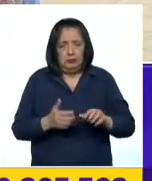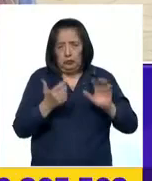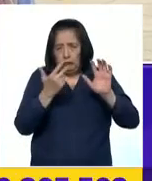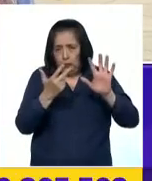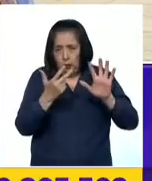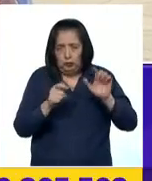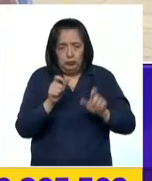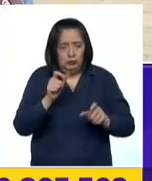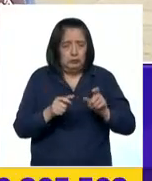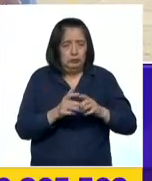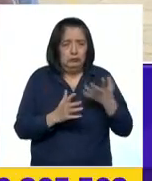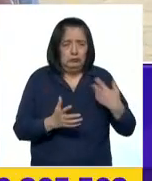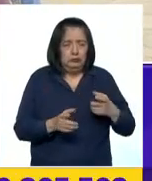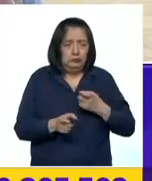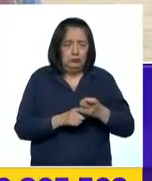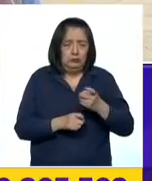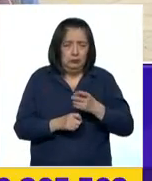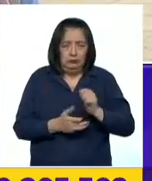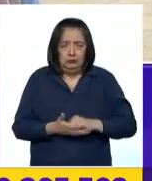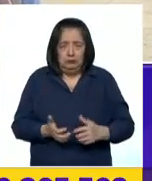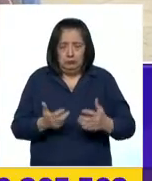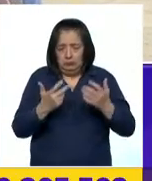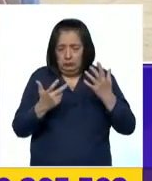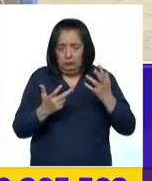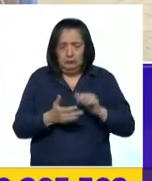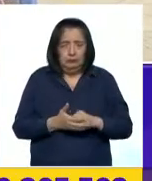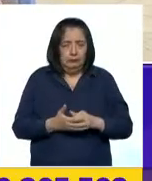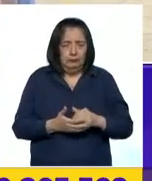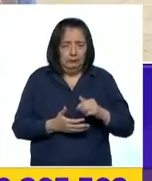8 están mal,